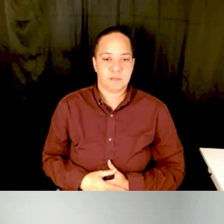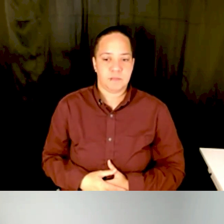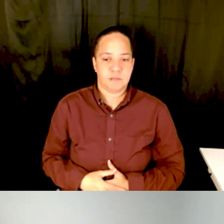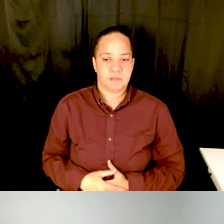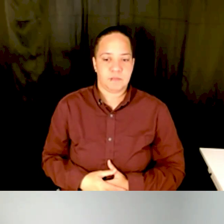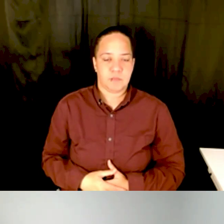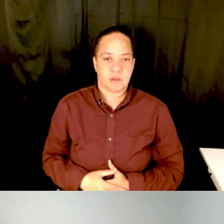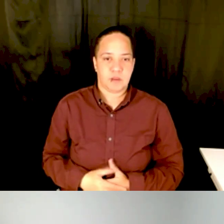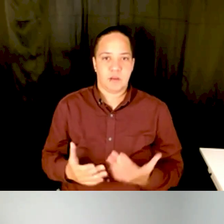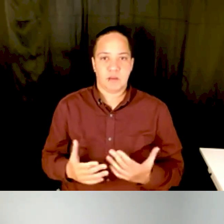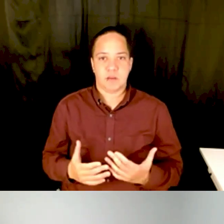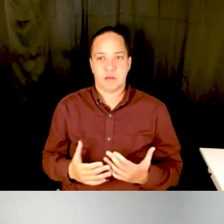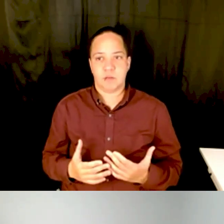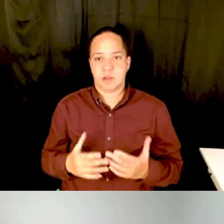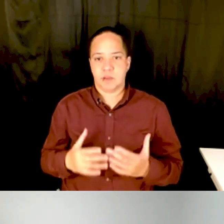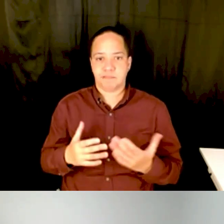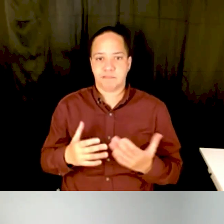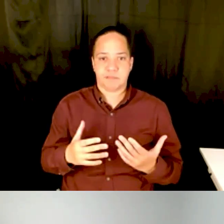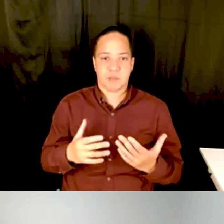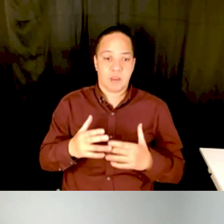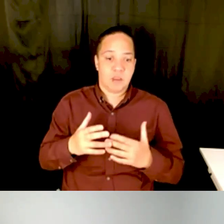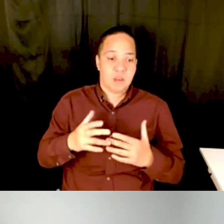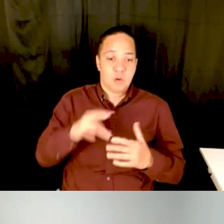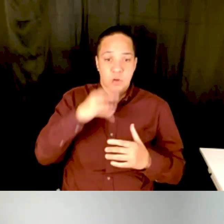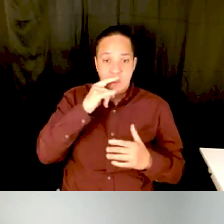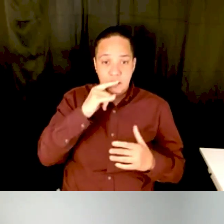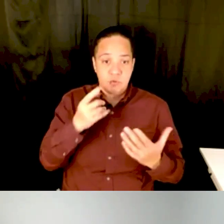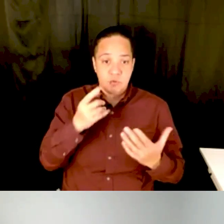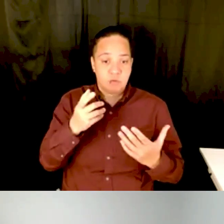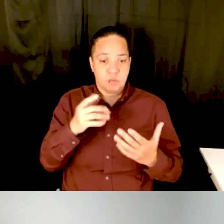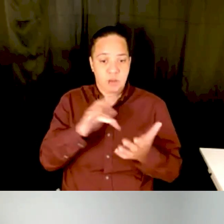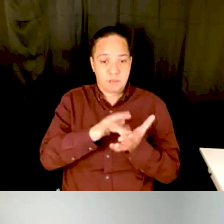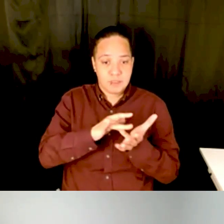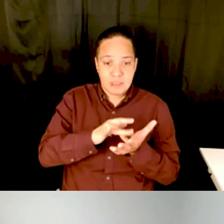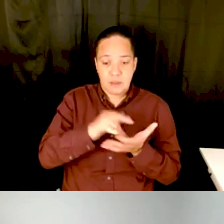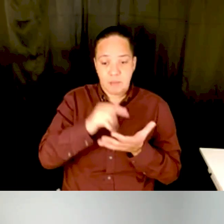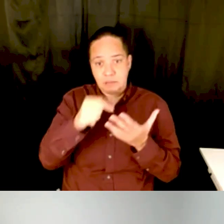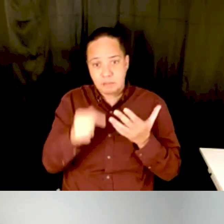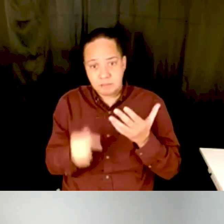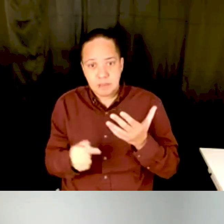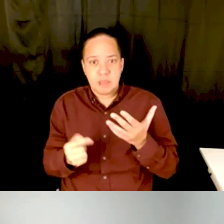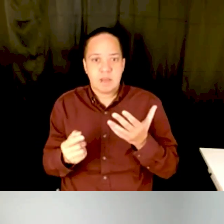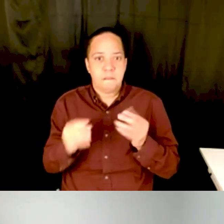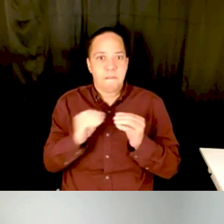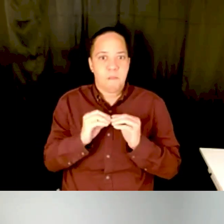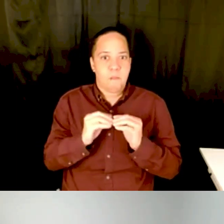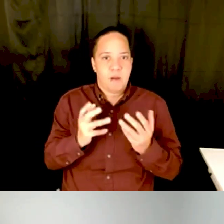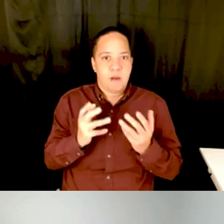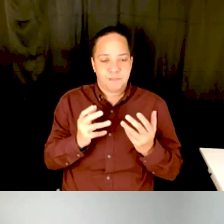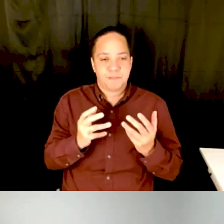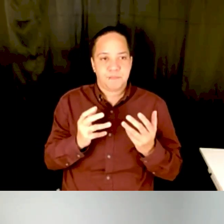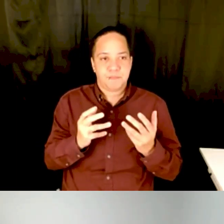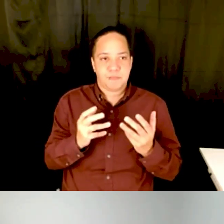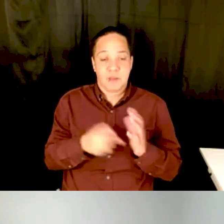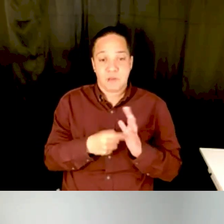un medicamento, y hay veces que eso es una indicación, y hay veces